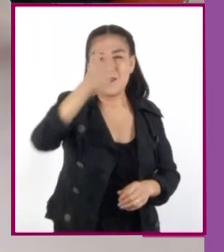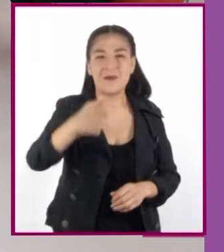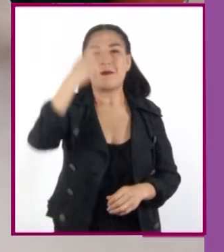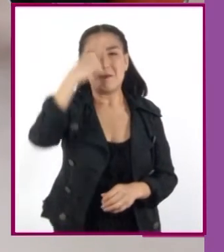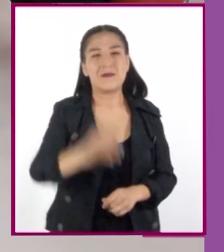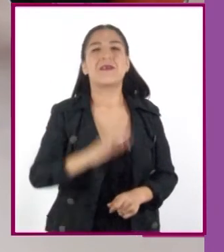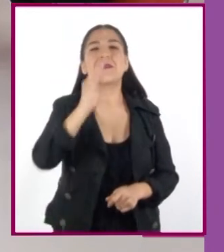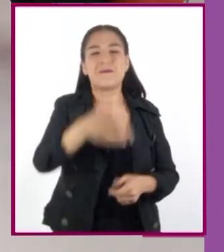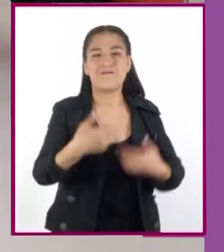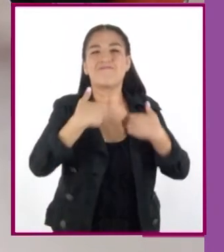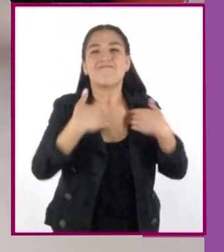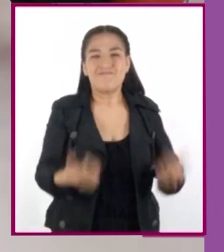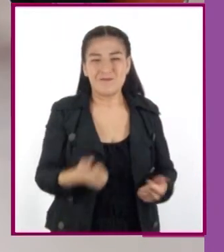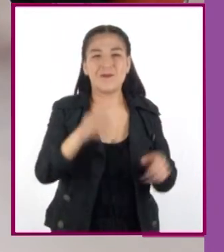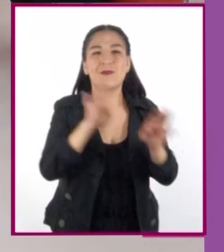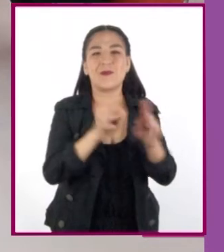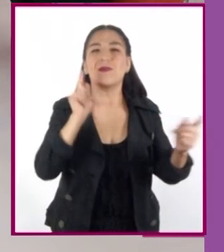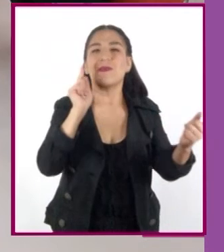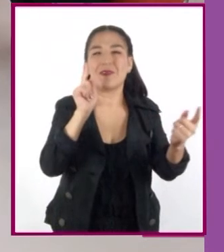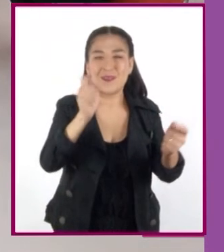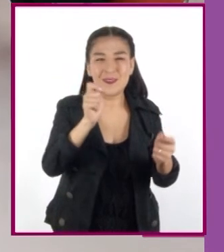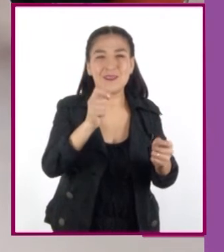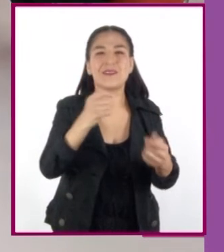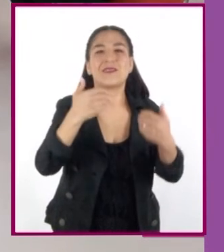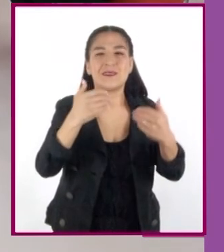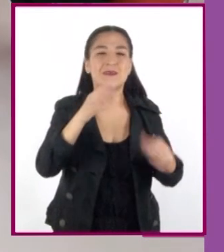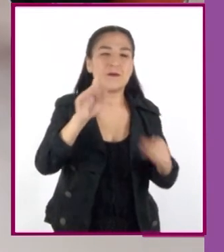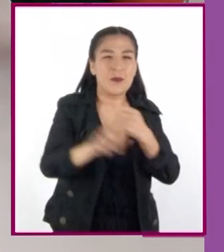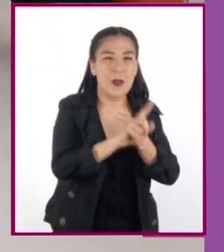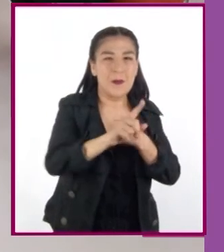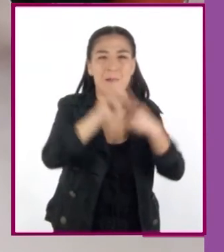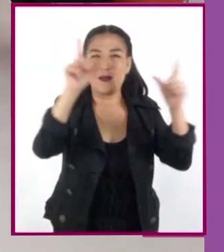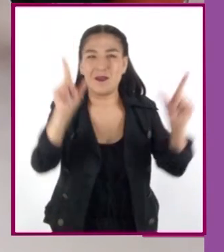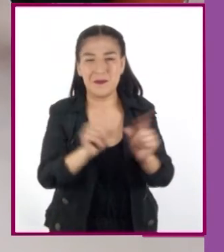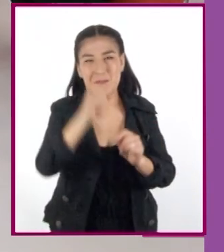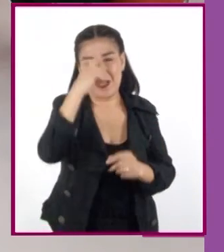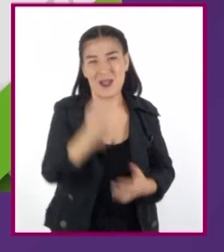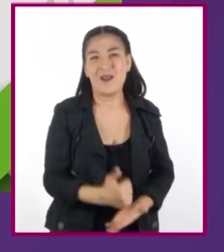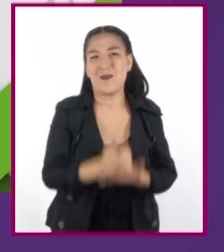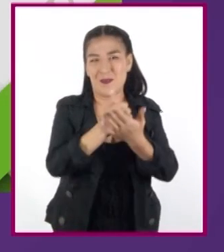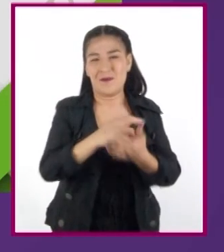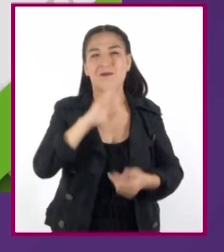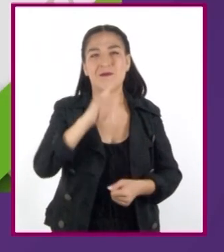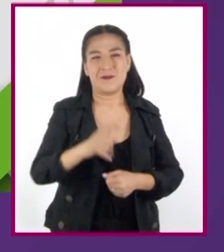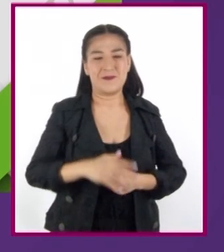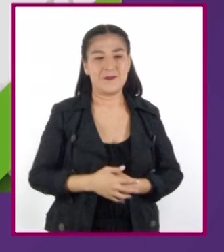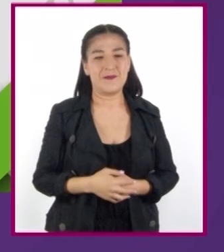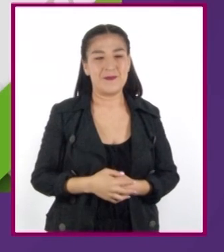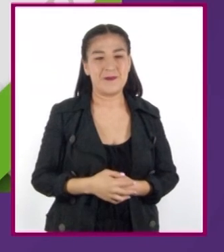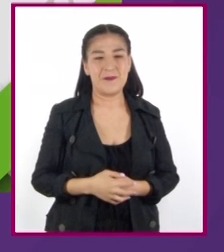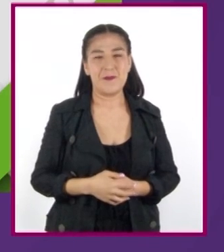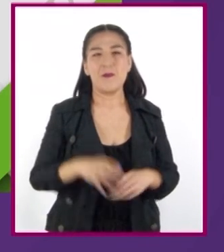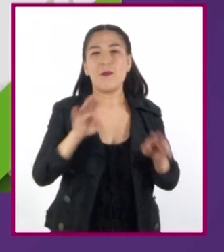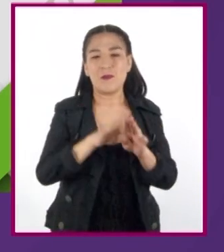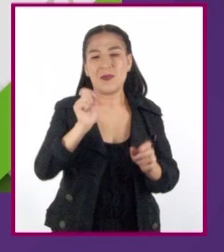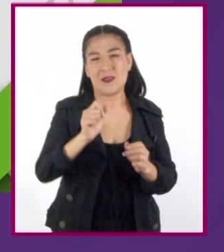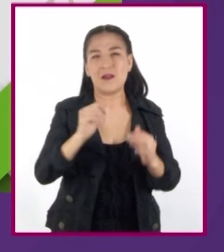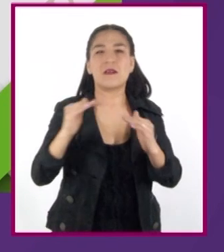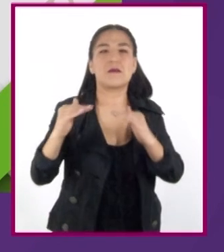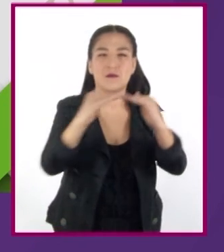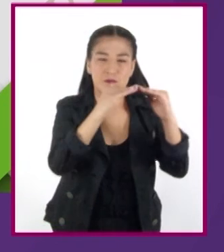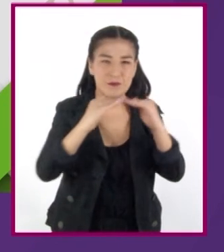permite entender y encontrar soluciones que nos ayudan a expresarnos mejor. Pues obtener un trato